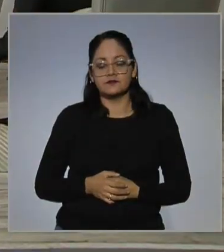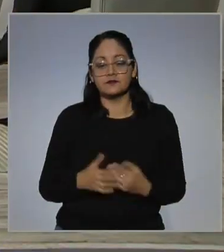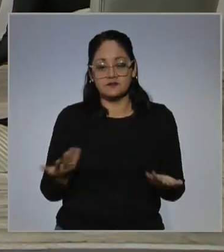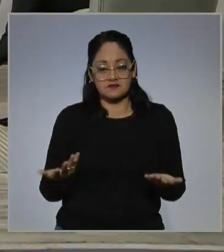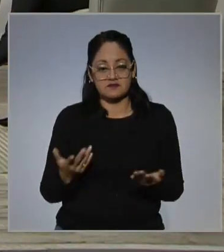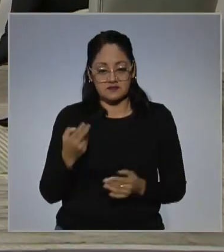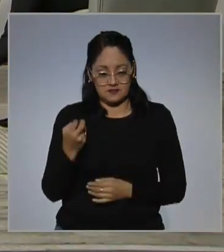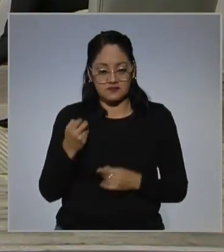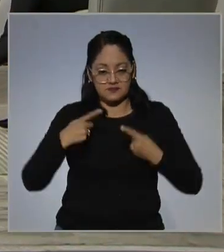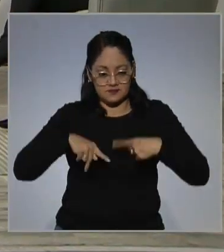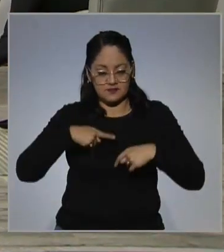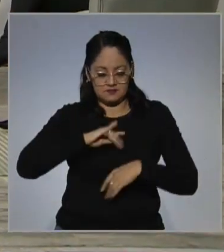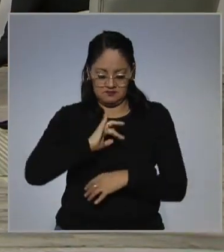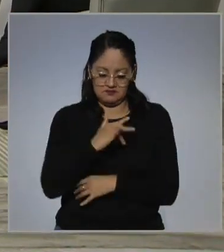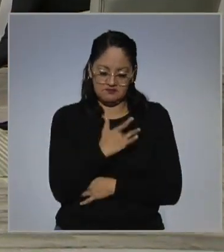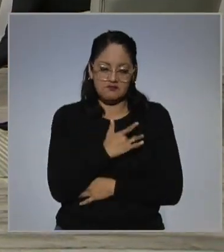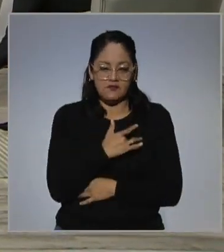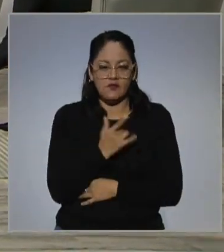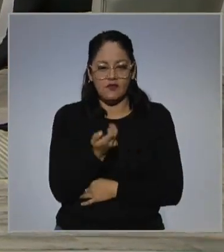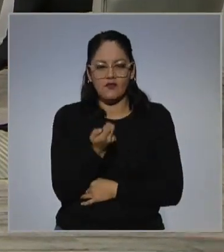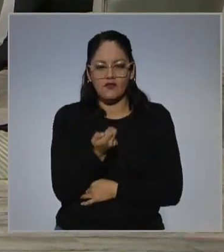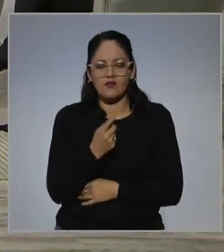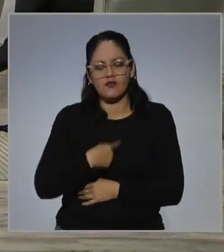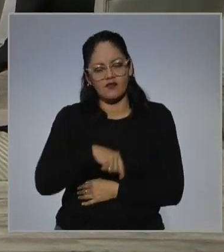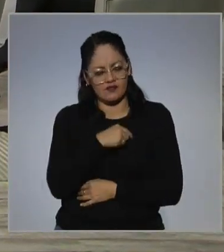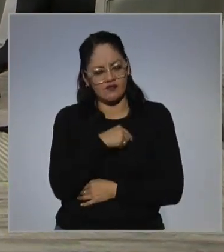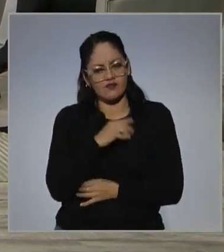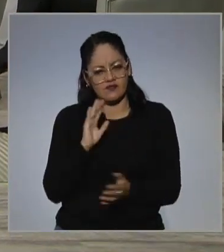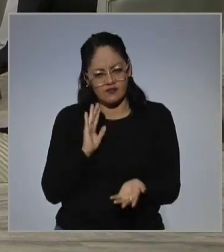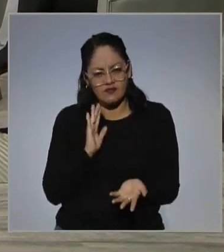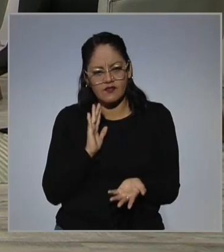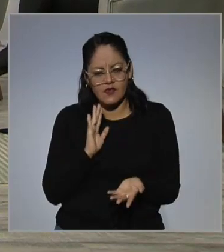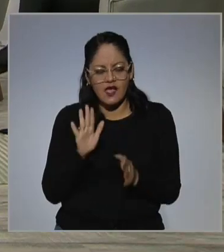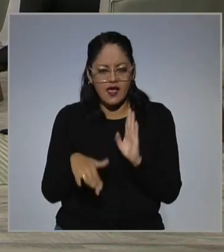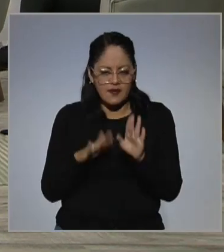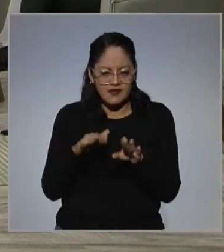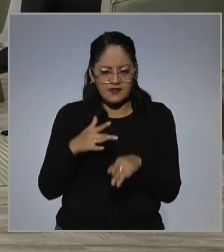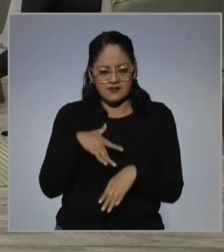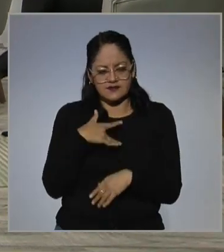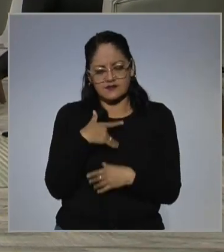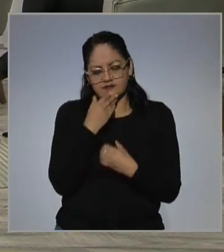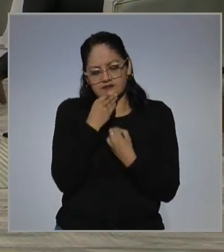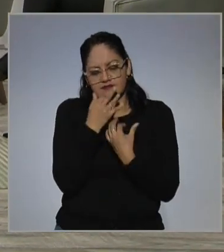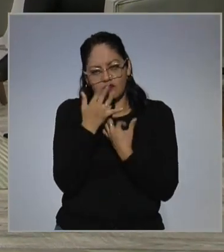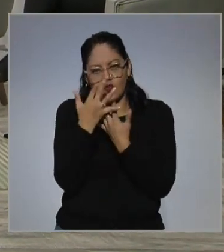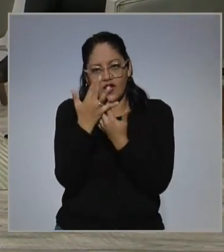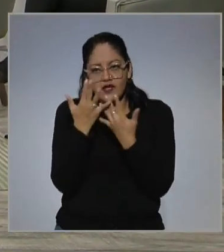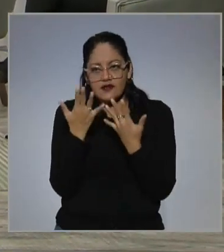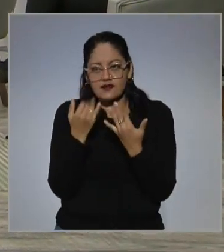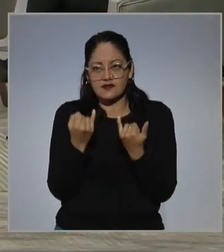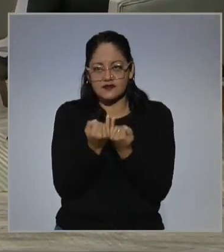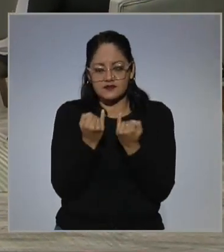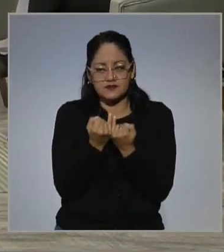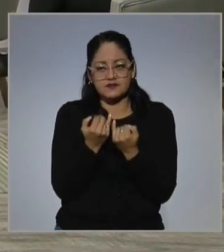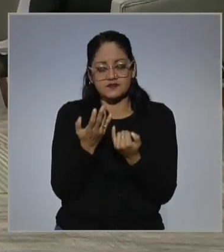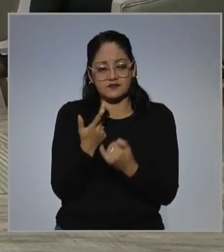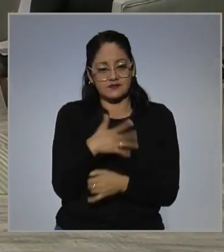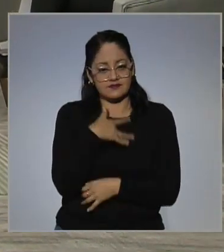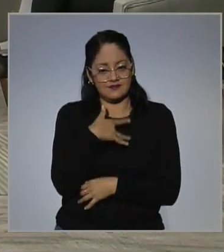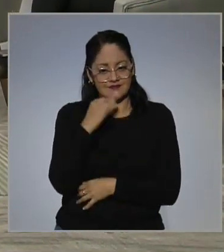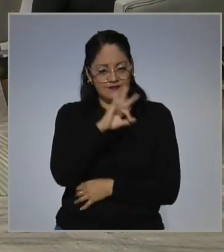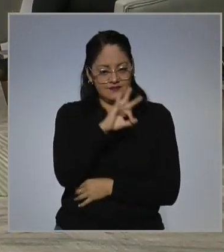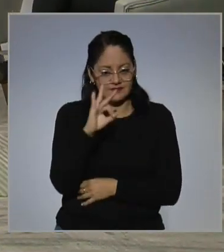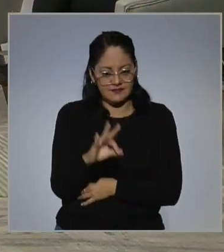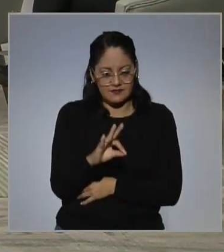Se quedan guardadas en nuestro corazón. Yo creo que nos ponemos a veces muy poéticos y muy inspirados cuando son estas